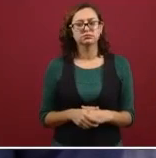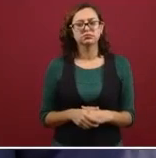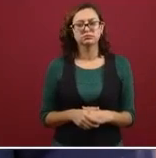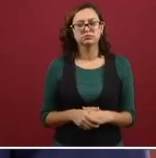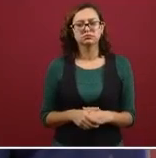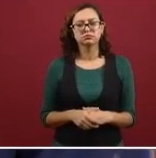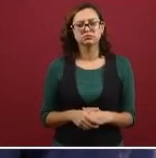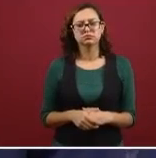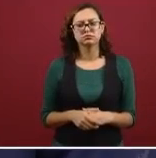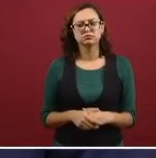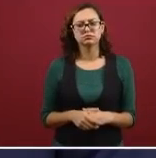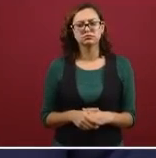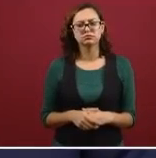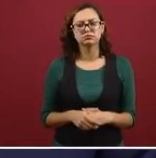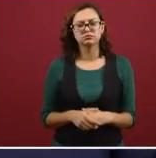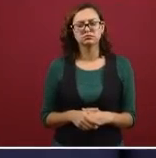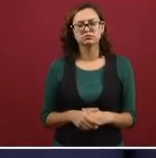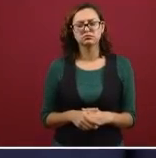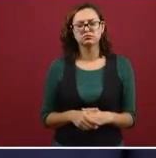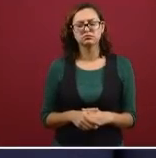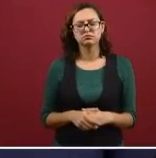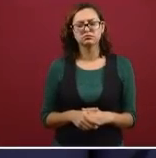Ah, ¿y cuánto